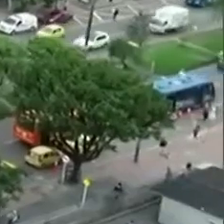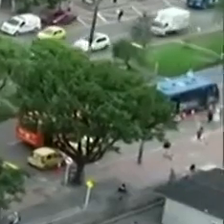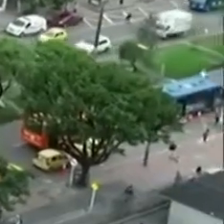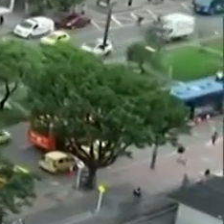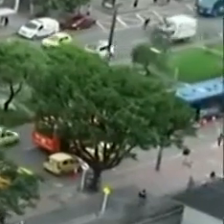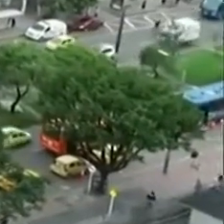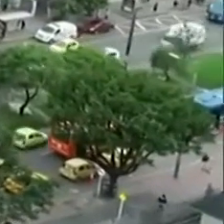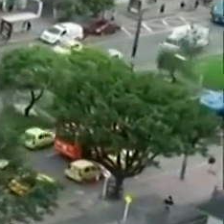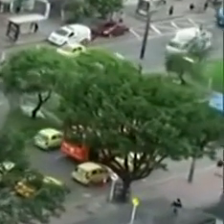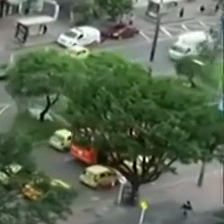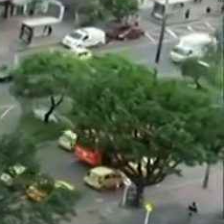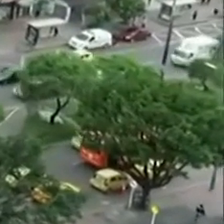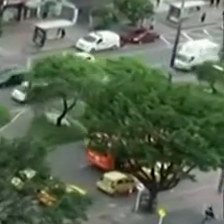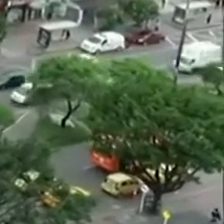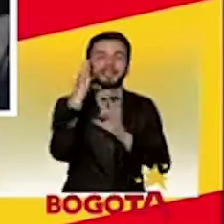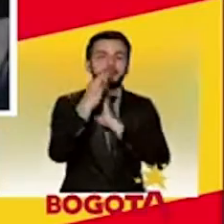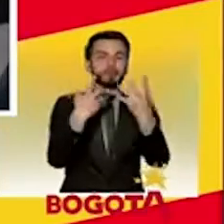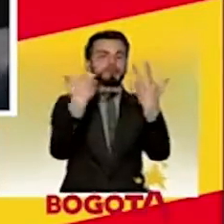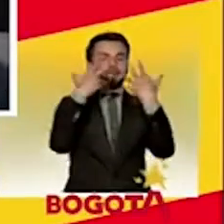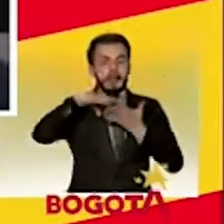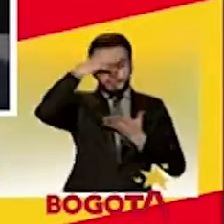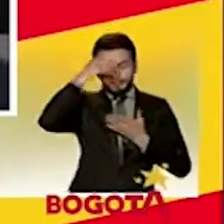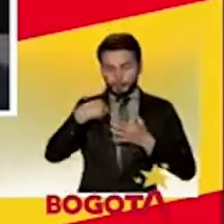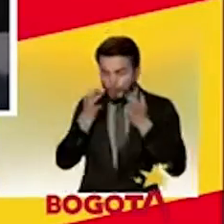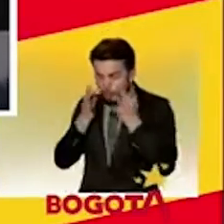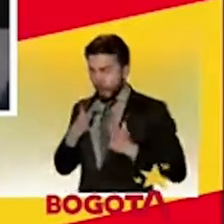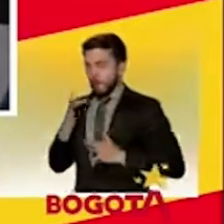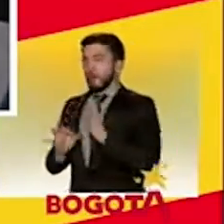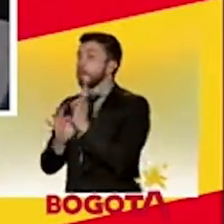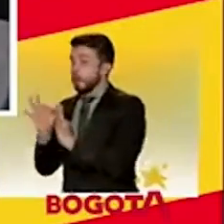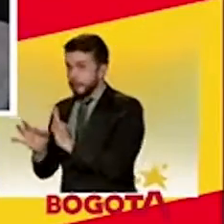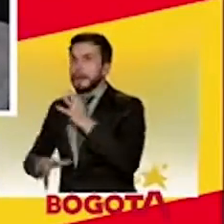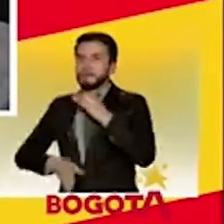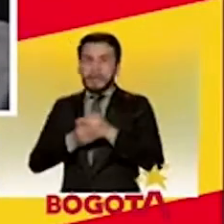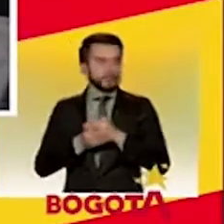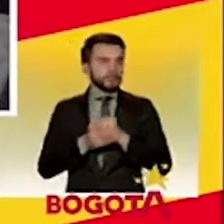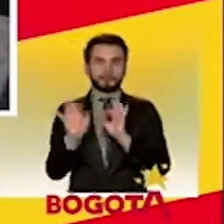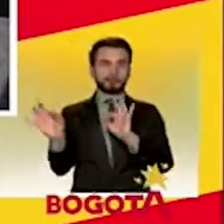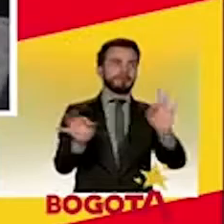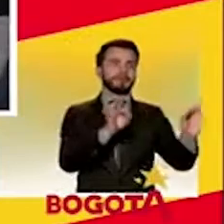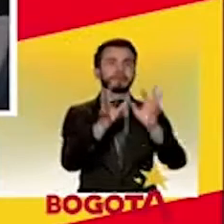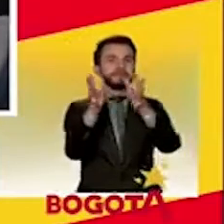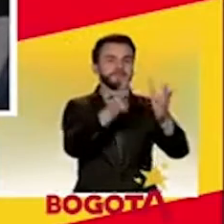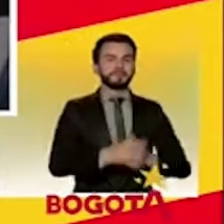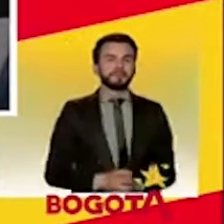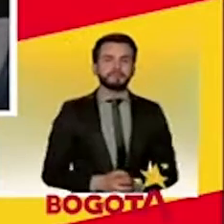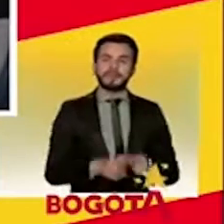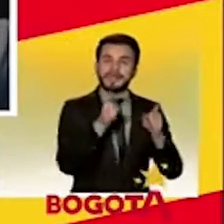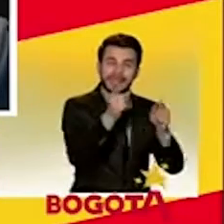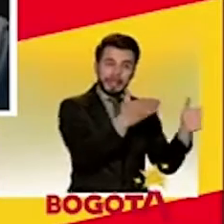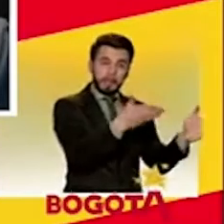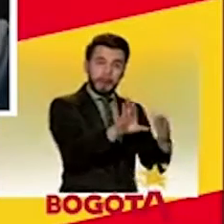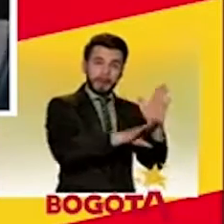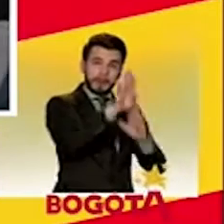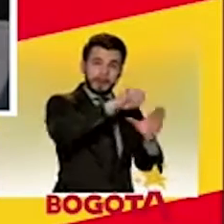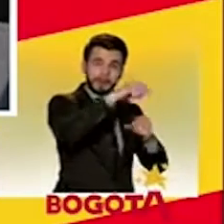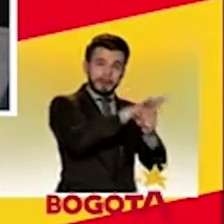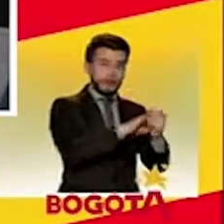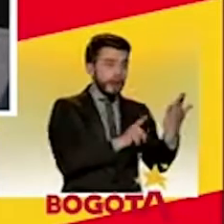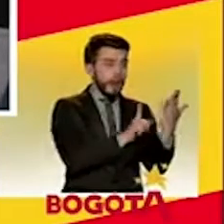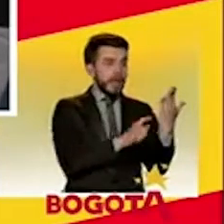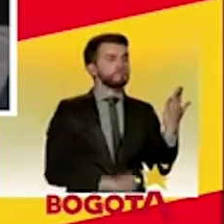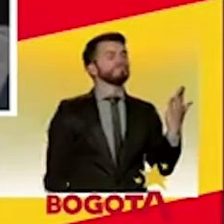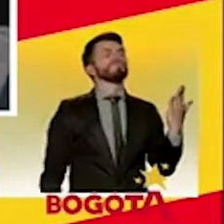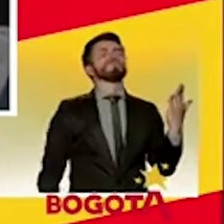y reconocido científico del país. Yo apoyo el plan de Bogotá porque está alineado con lo que necesita el